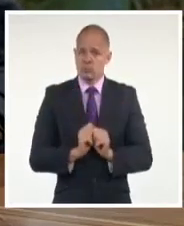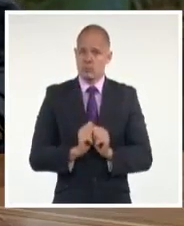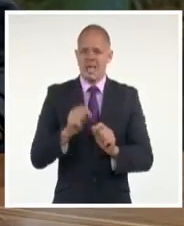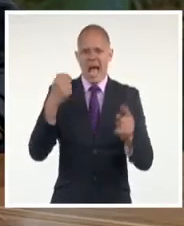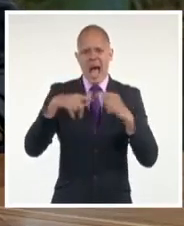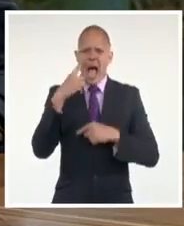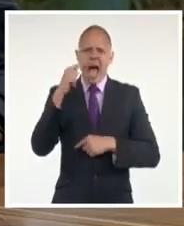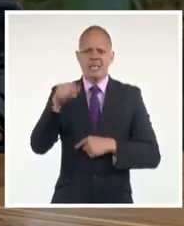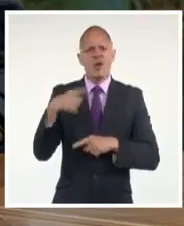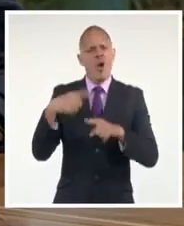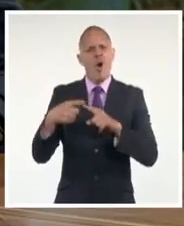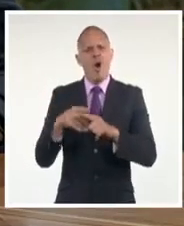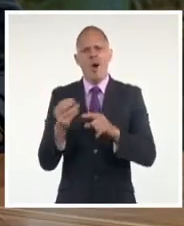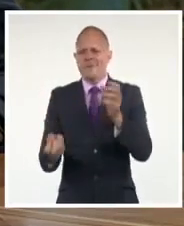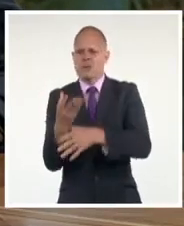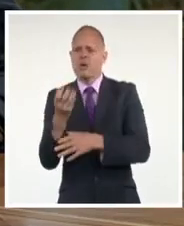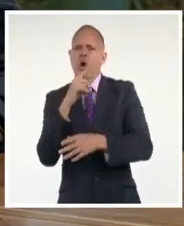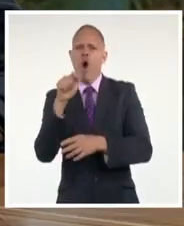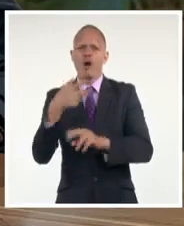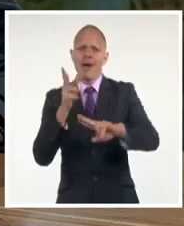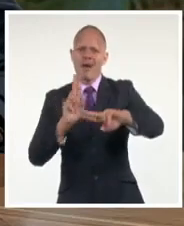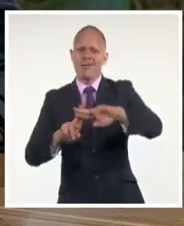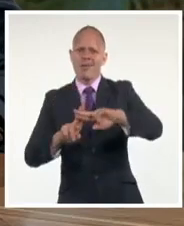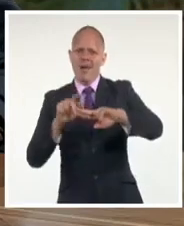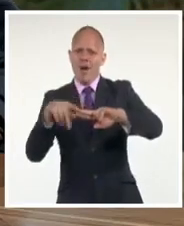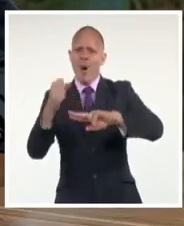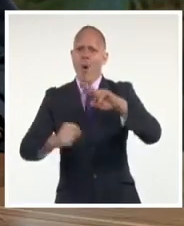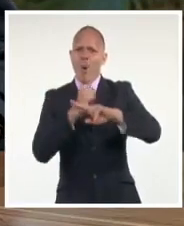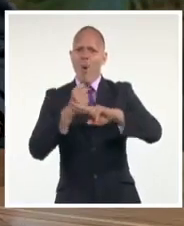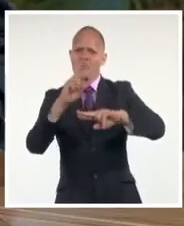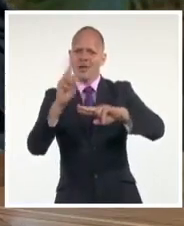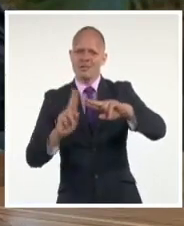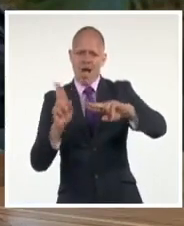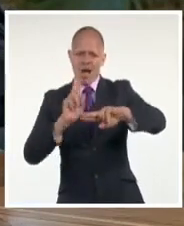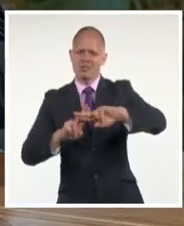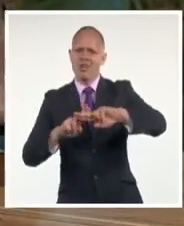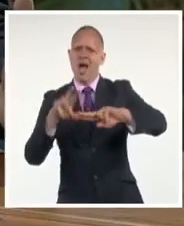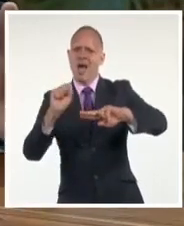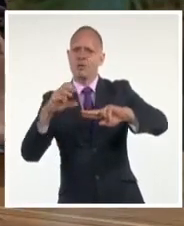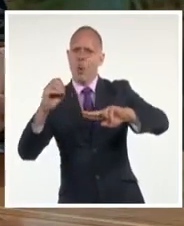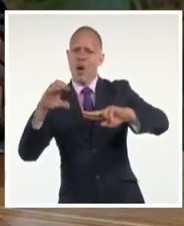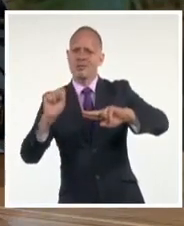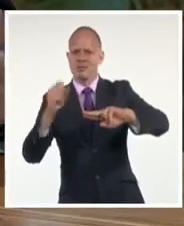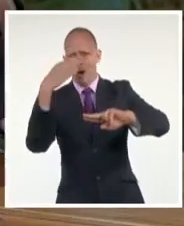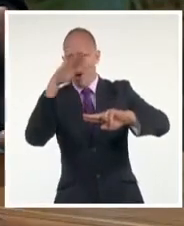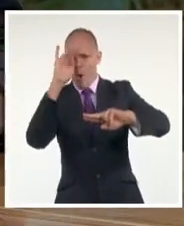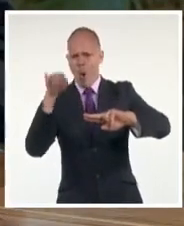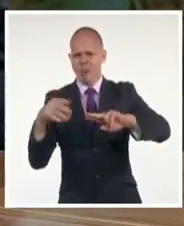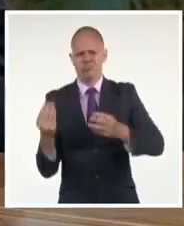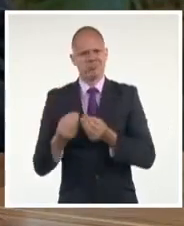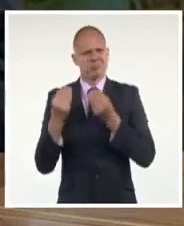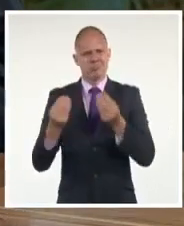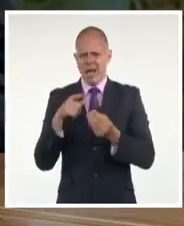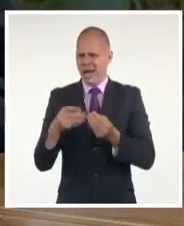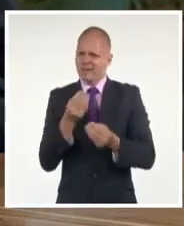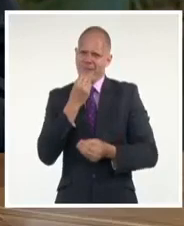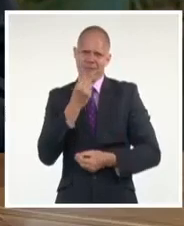se ha tratado de implantar ciertamente se apoya sobre todo en la